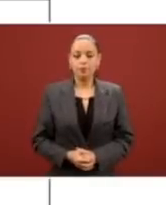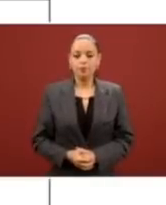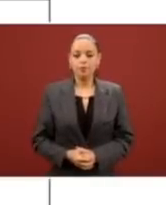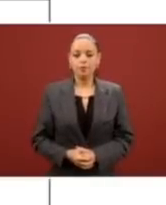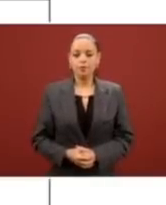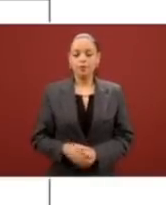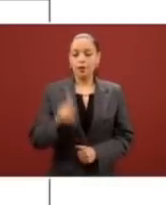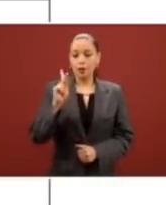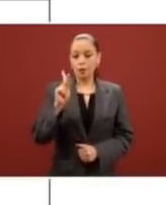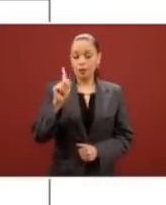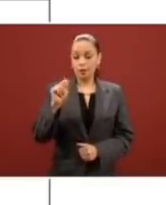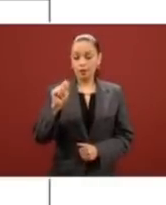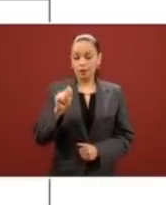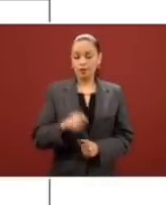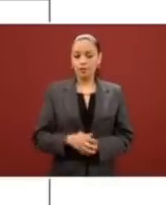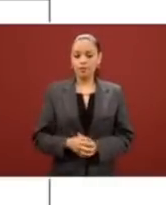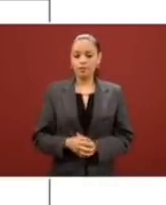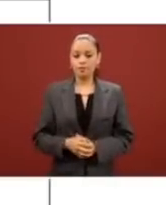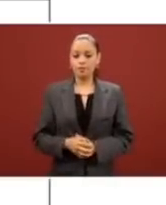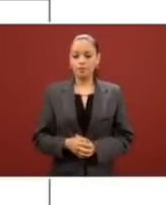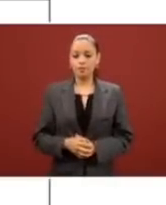PT, a favor,